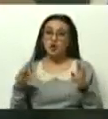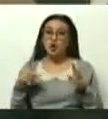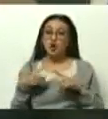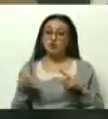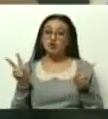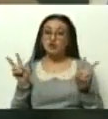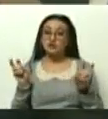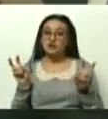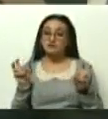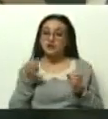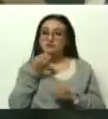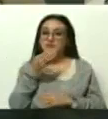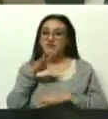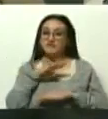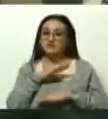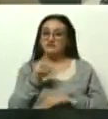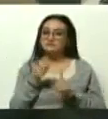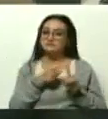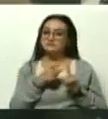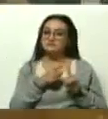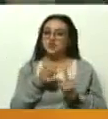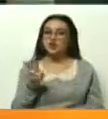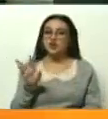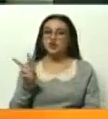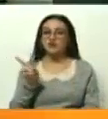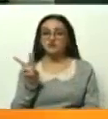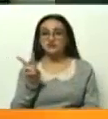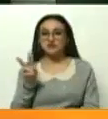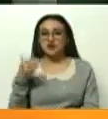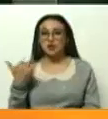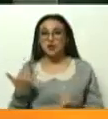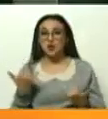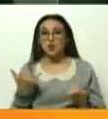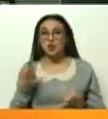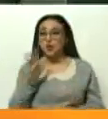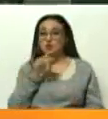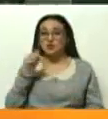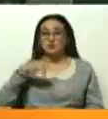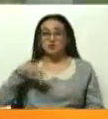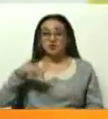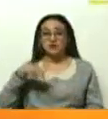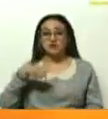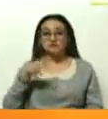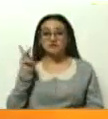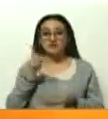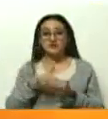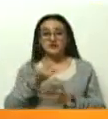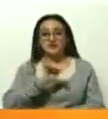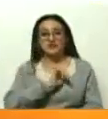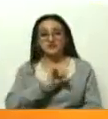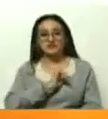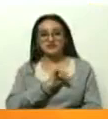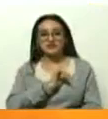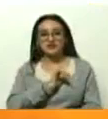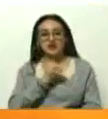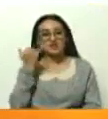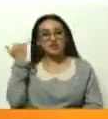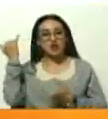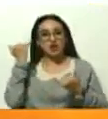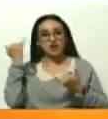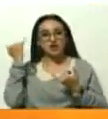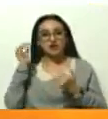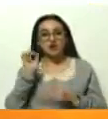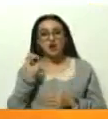general, beneficiar primeramente a los venezolanos. Hoy no estamos acá para venir a identificar ideologías